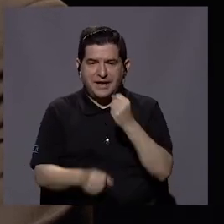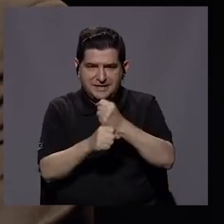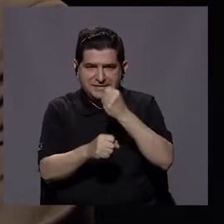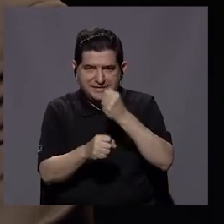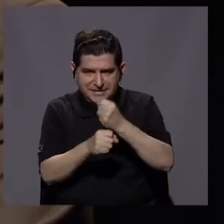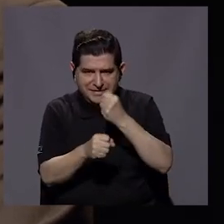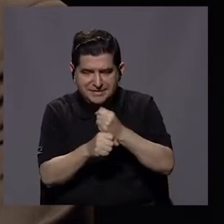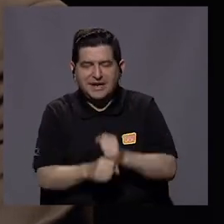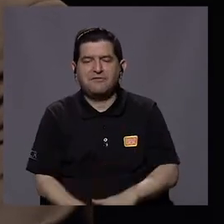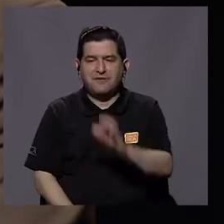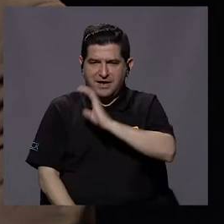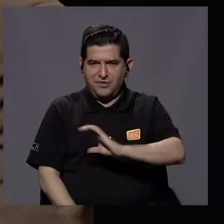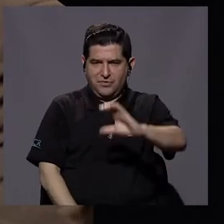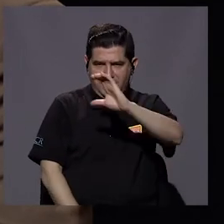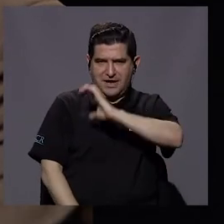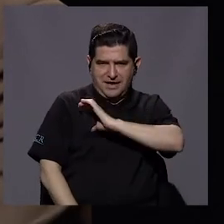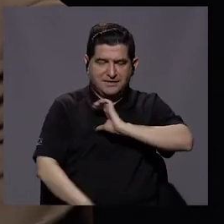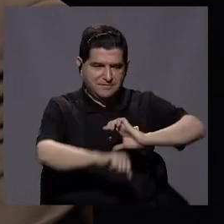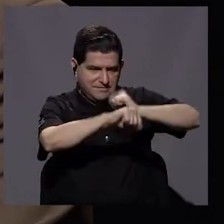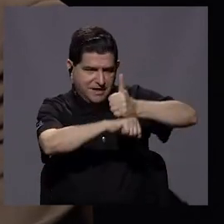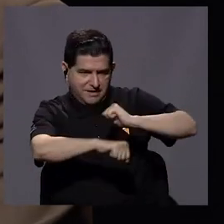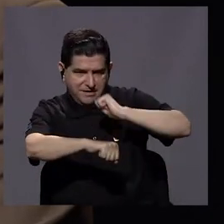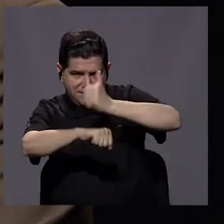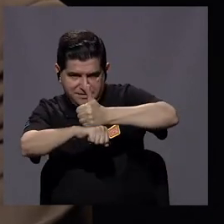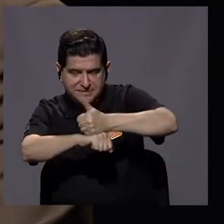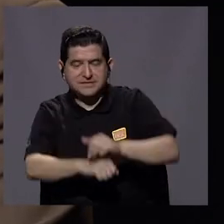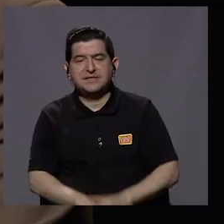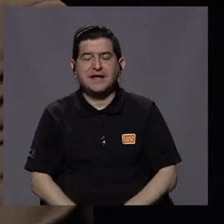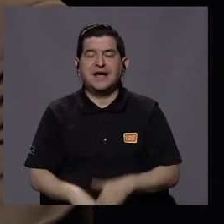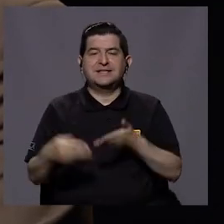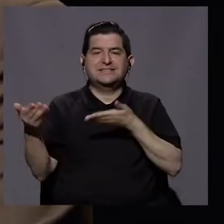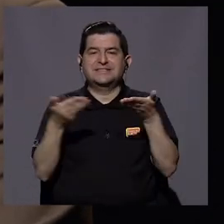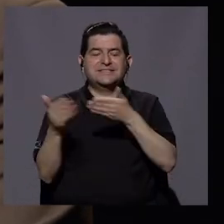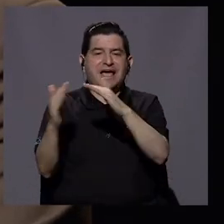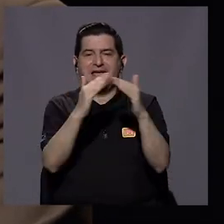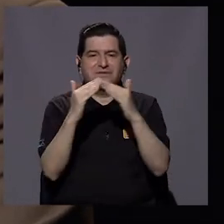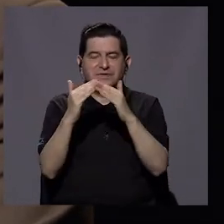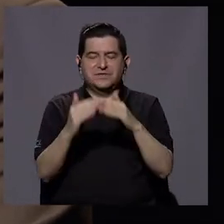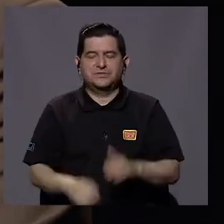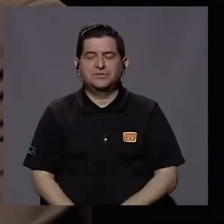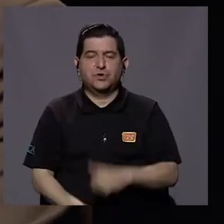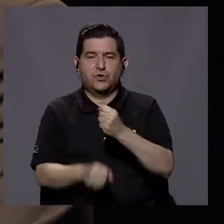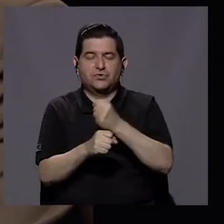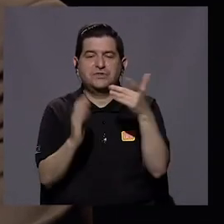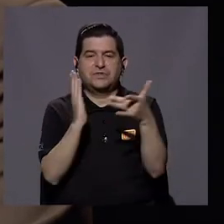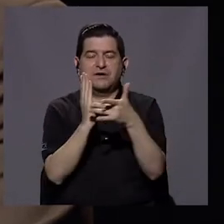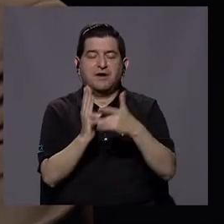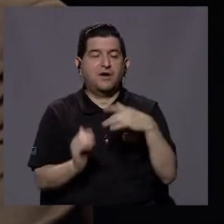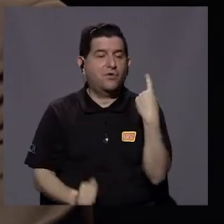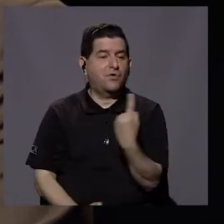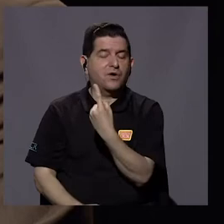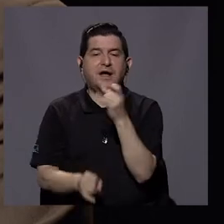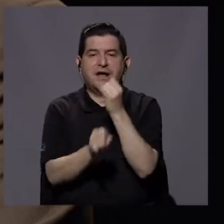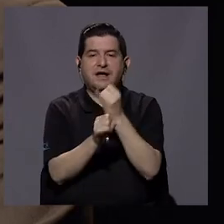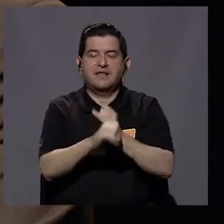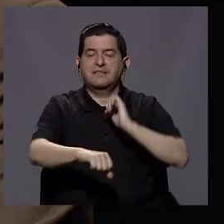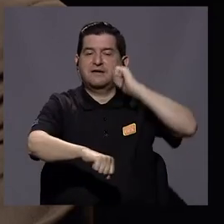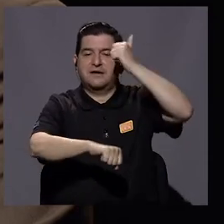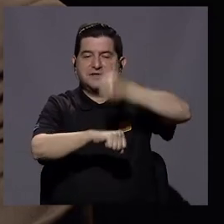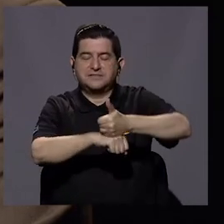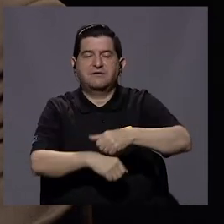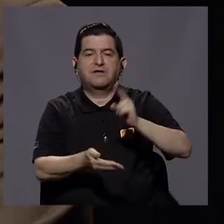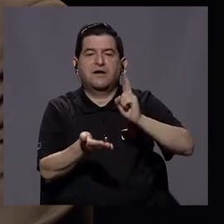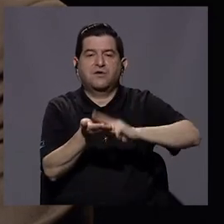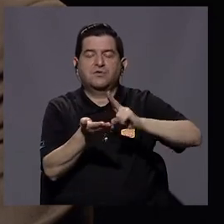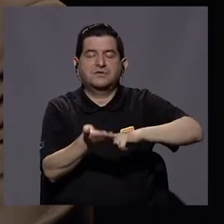público, las características de admisibilidad y el servicio civil. Es un trabajo técnico donde cada institución tiene la potestad de determinar a